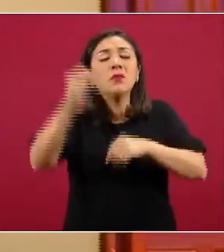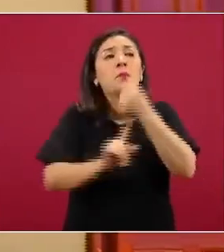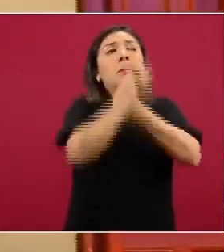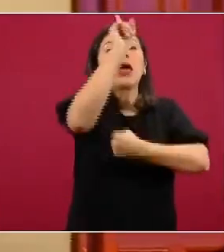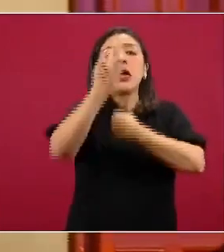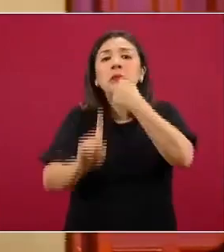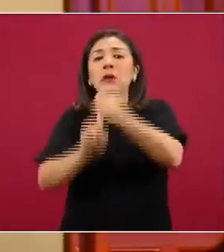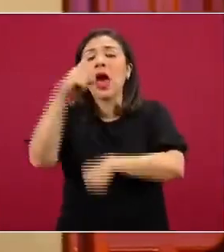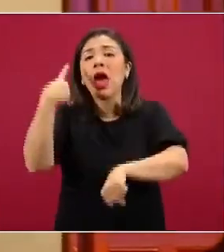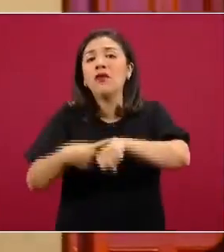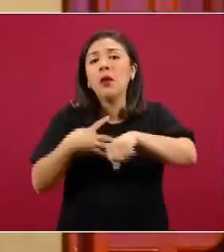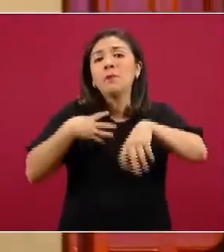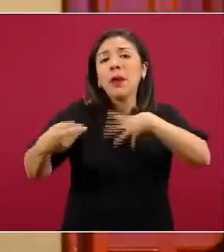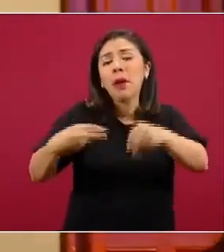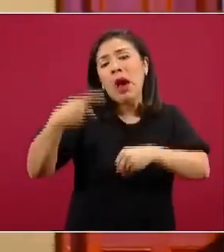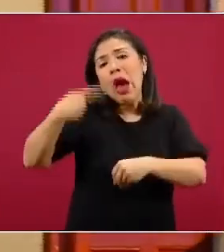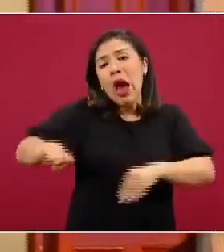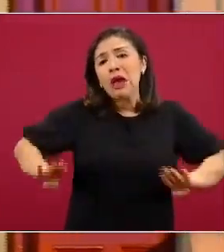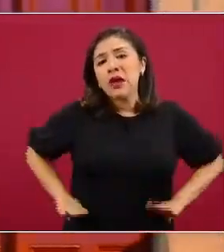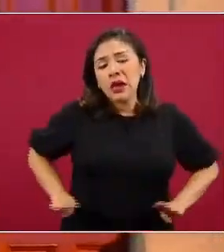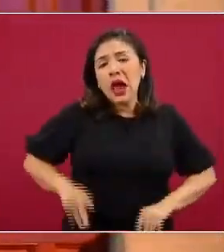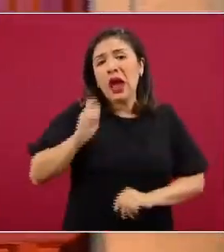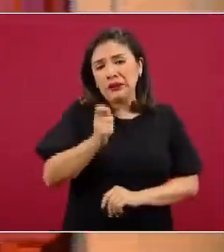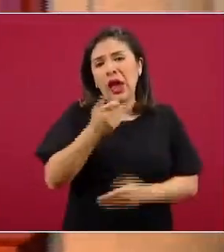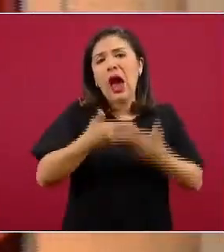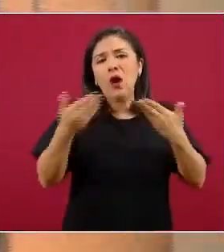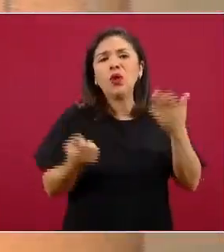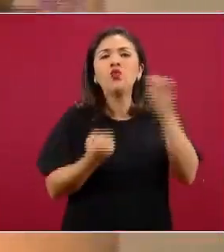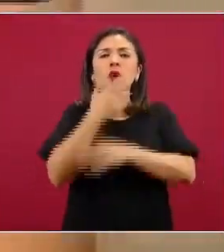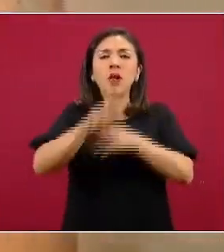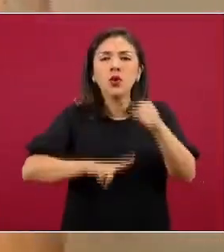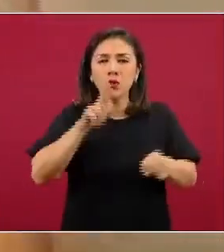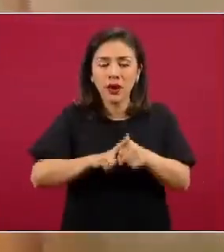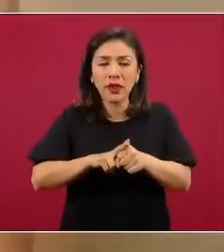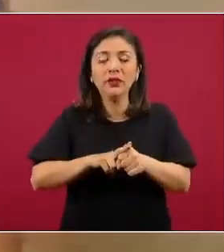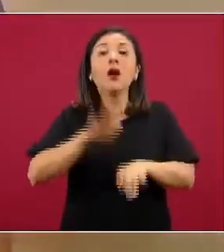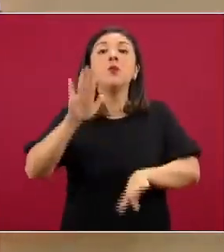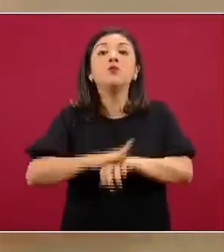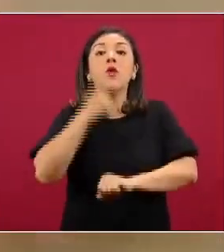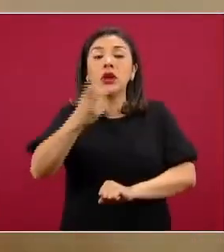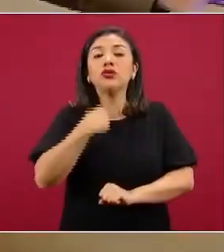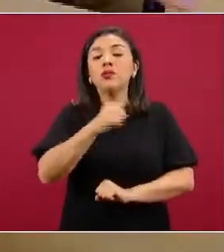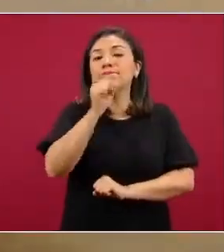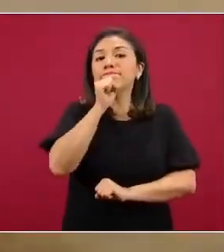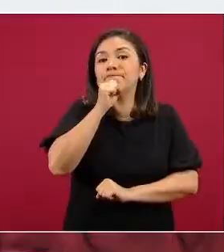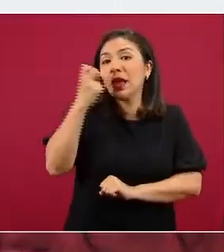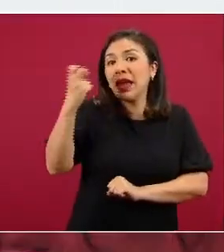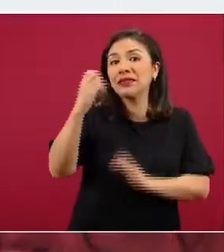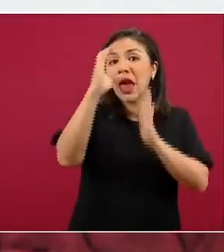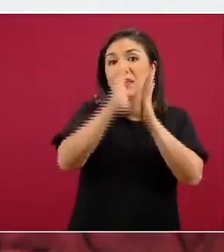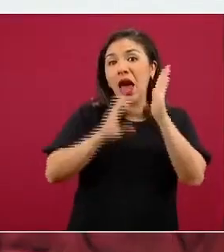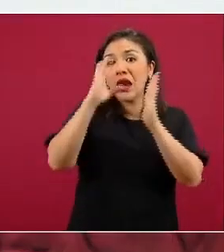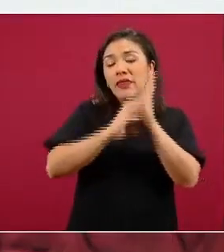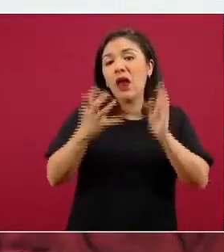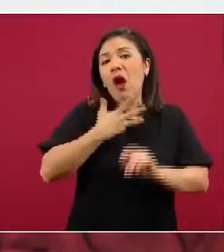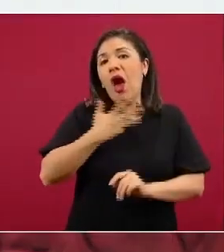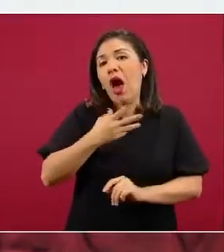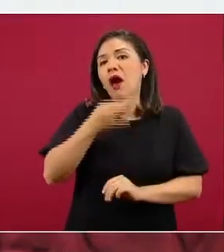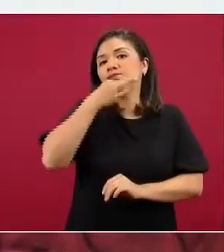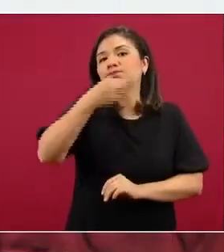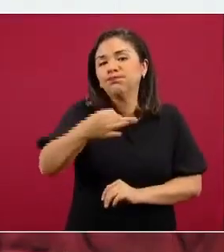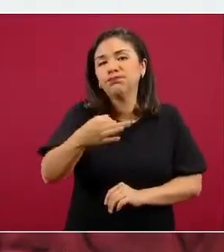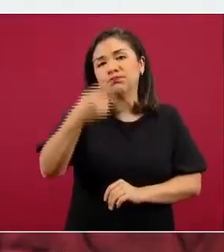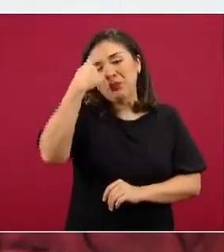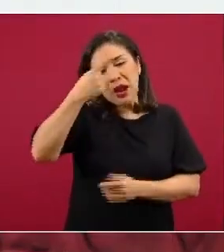y esto es lo que ha caracterizado a la nueva normalidad y por eso lo señalamos dentro de este calendario con el